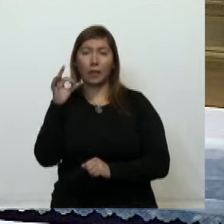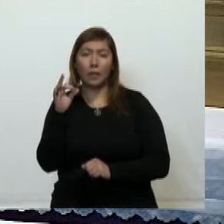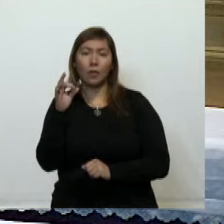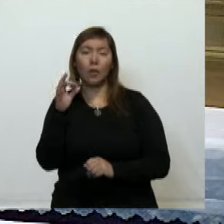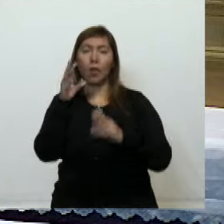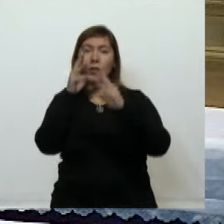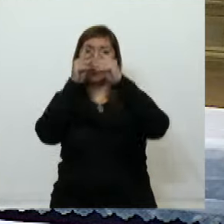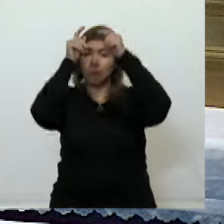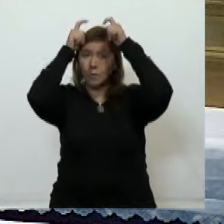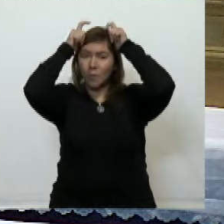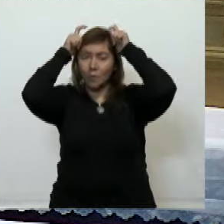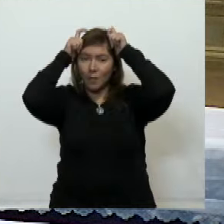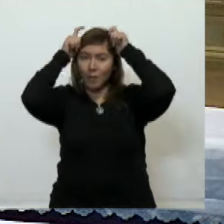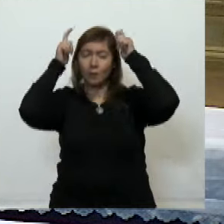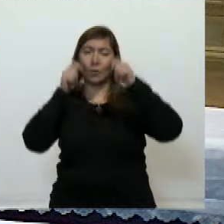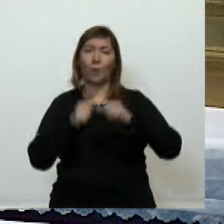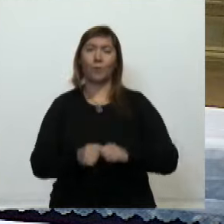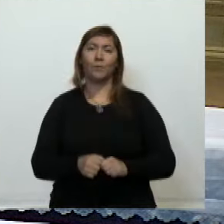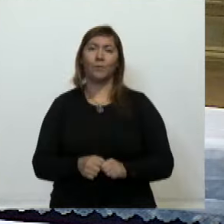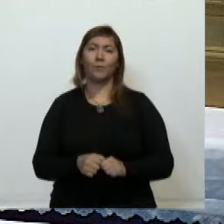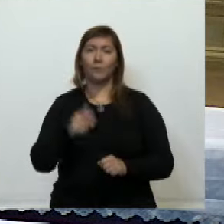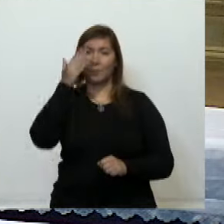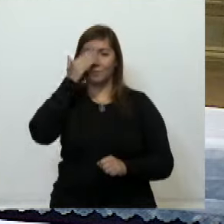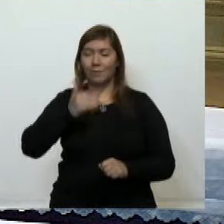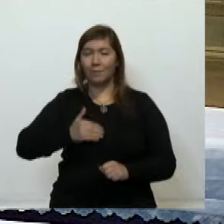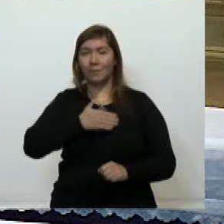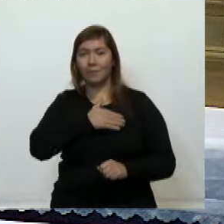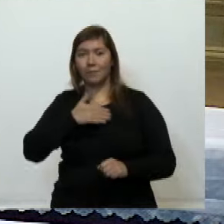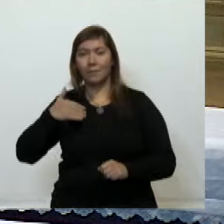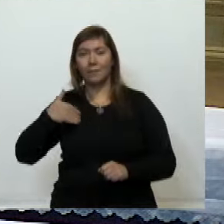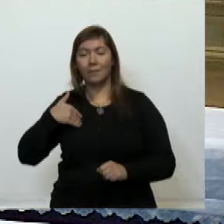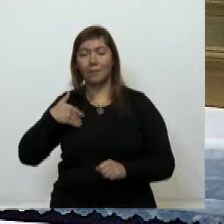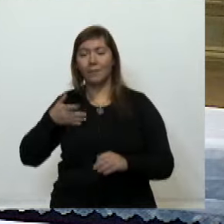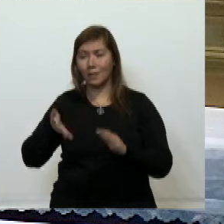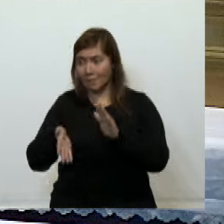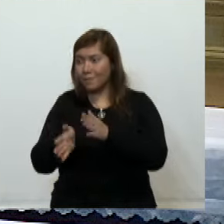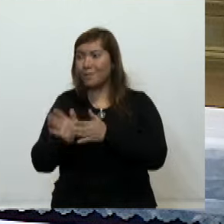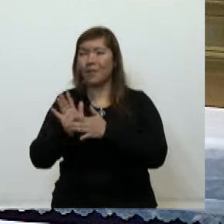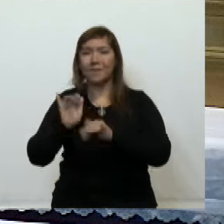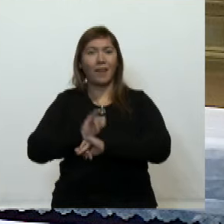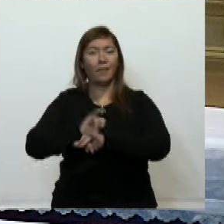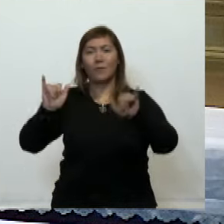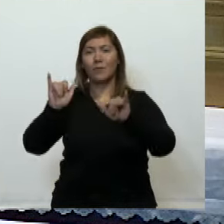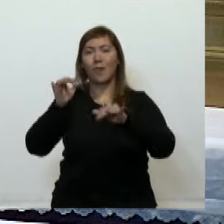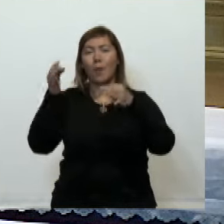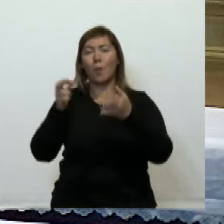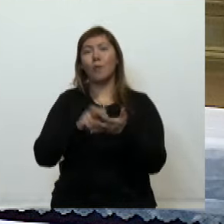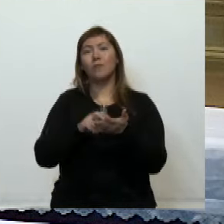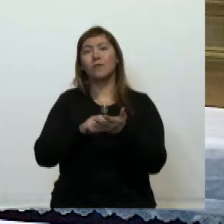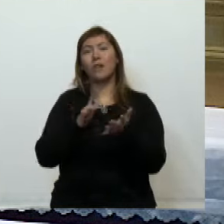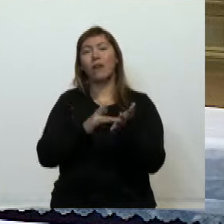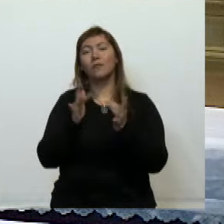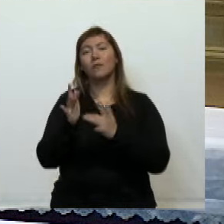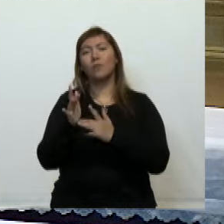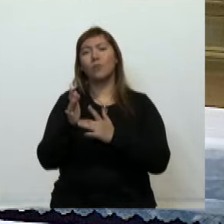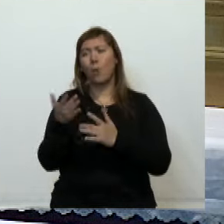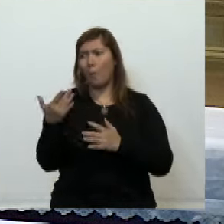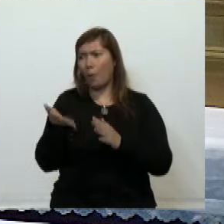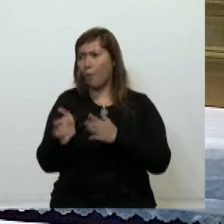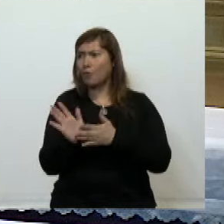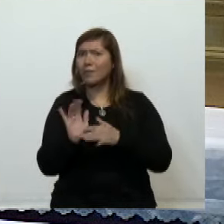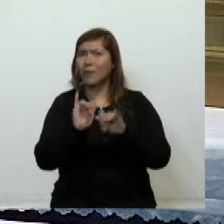Espíritu Santo. Enviados a anunciar la buena noticia de Jesús, nos podemos ir en paz. Demos gracias